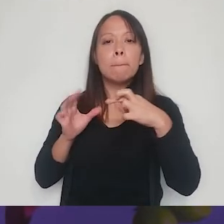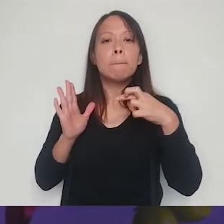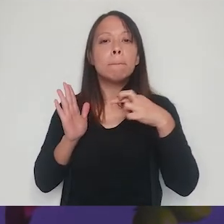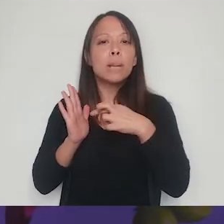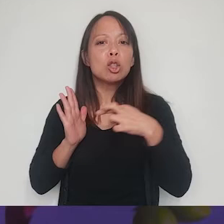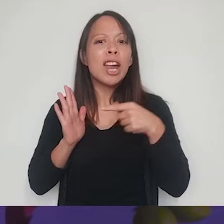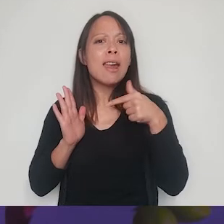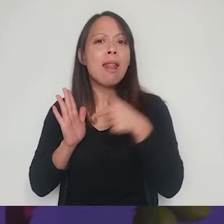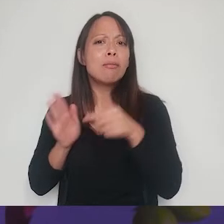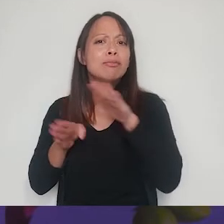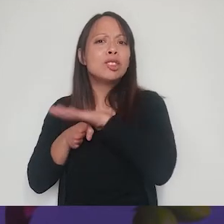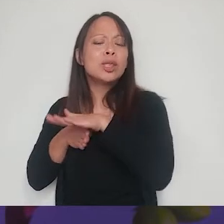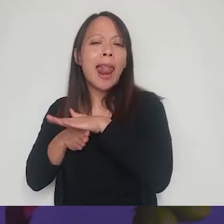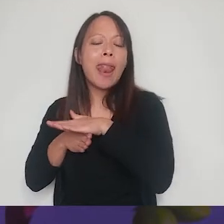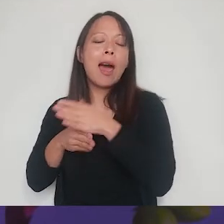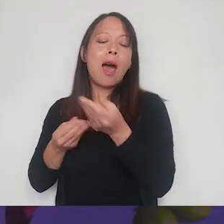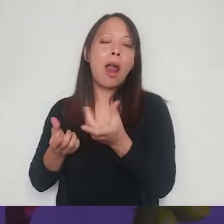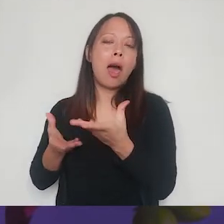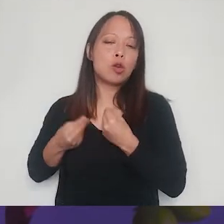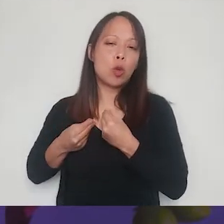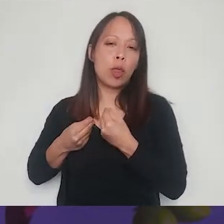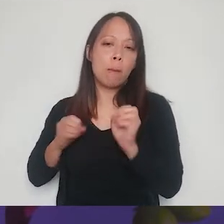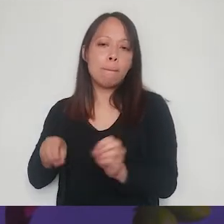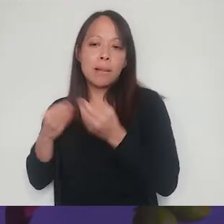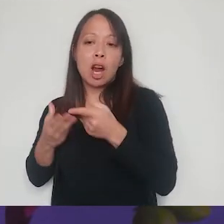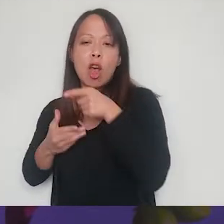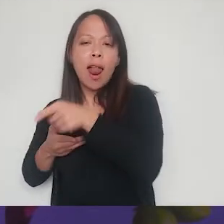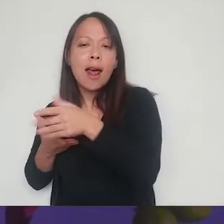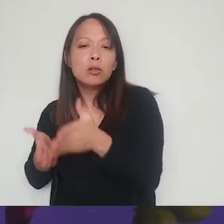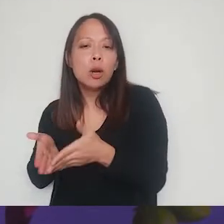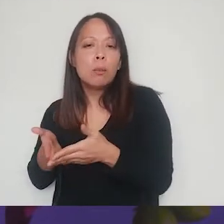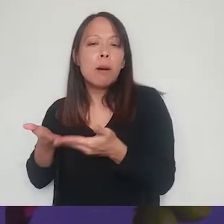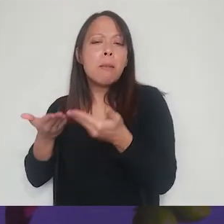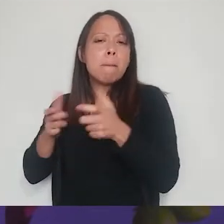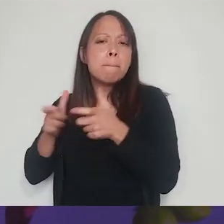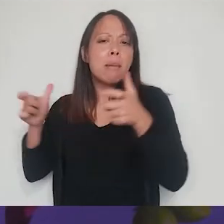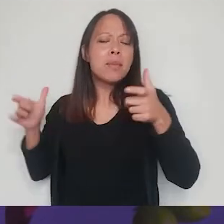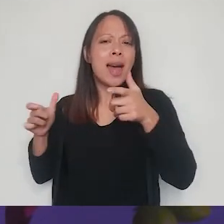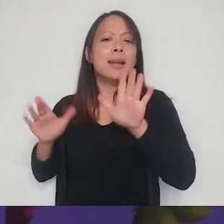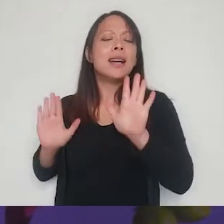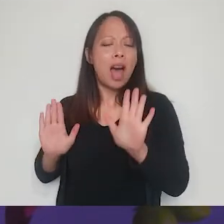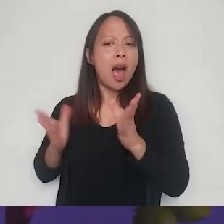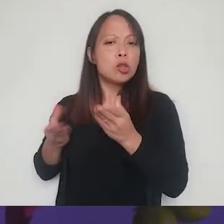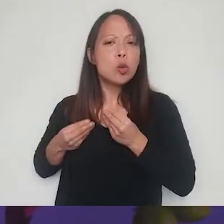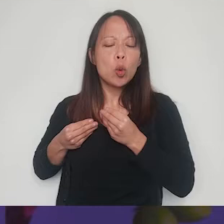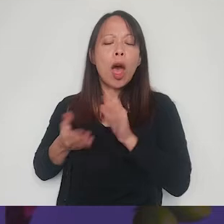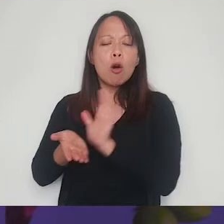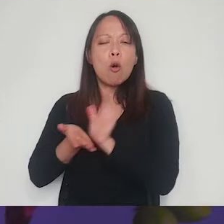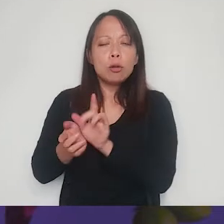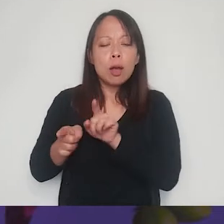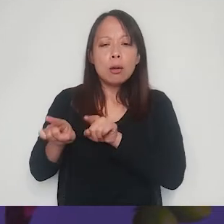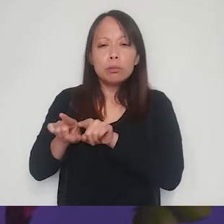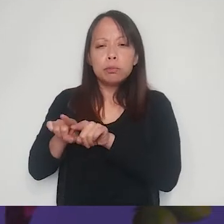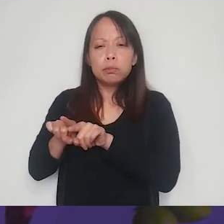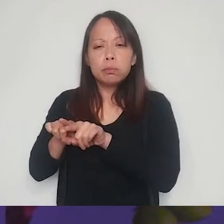sana. Por lo tanto, nos planteamos que la apertura de la cromatina debería aumentar la inclusión del exón 7 como consecuencia de